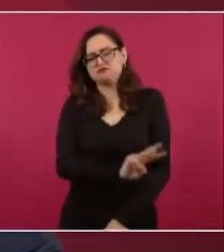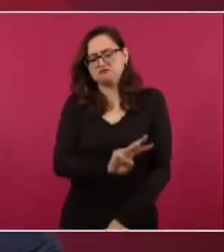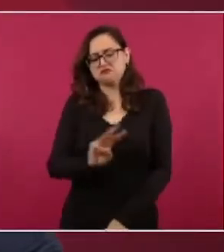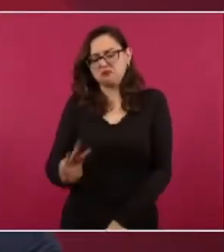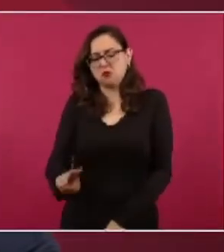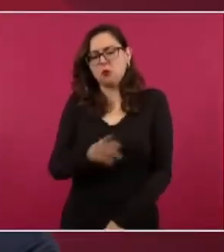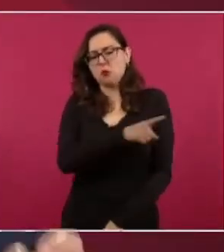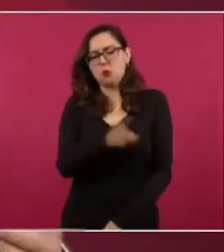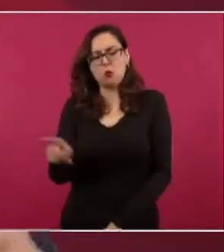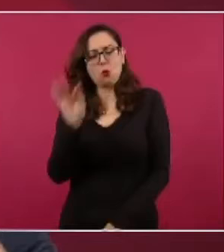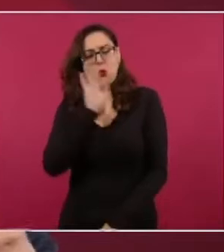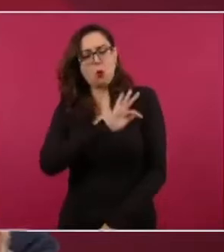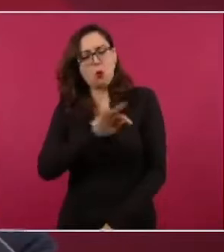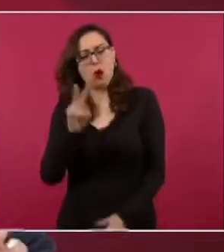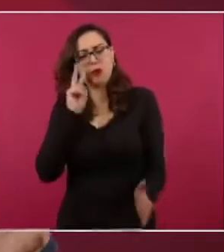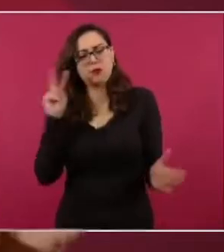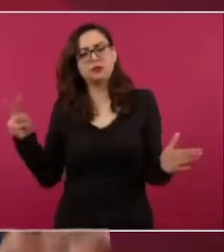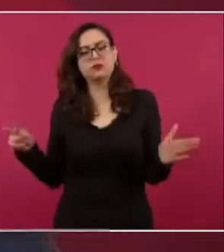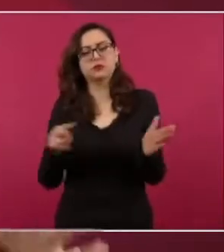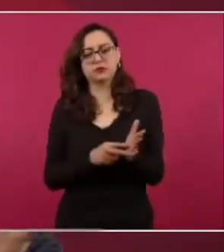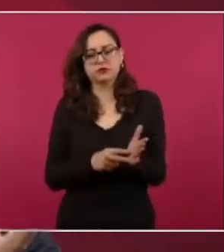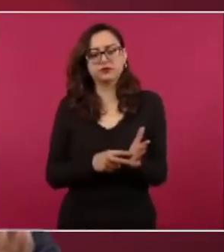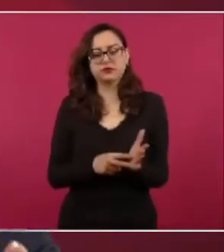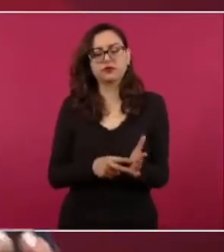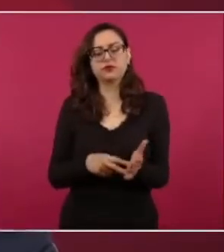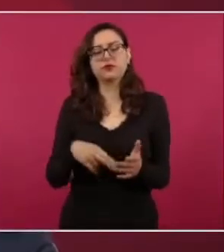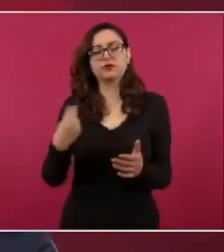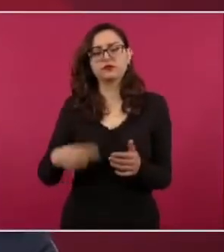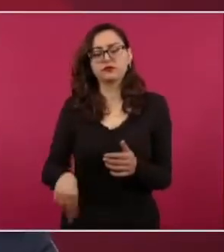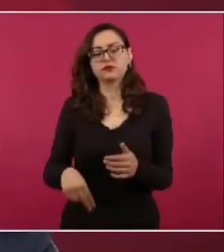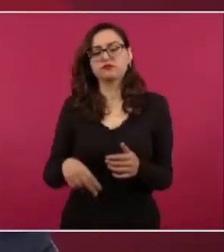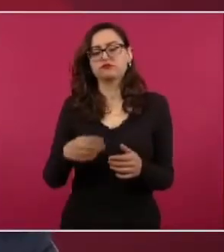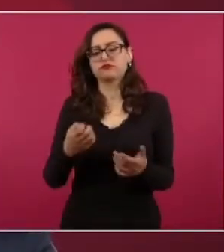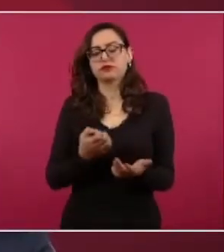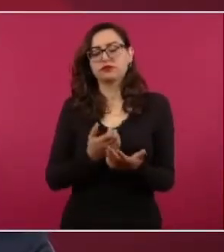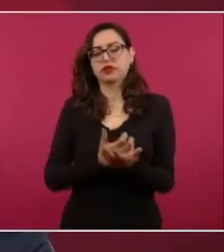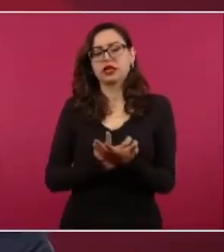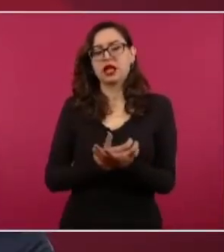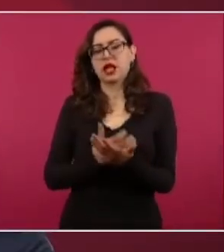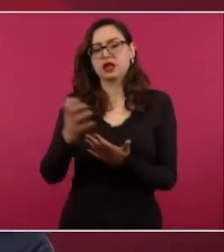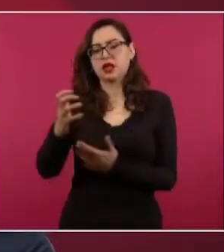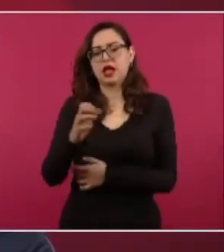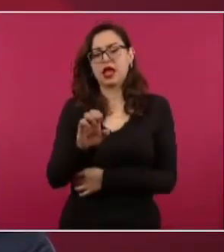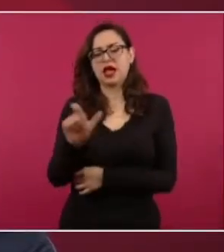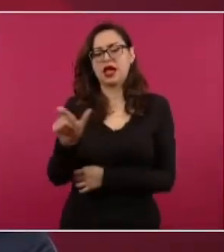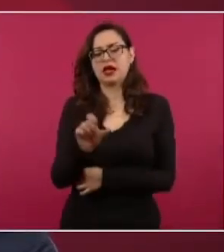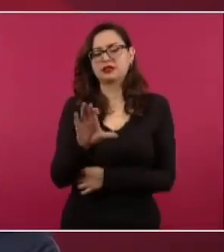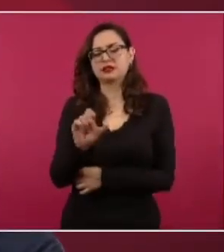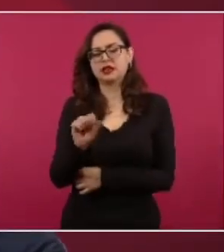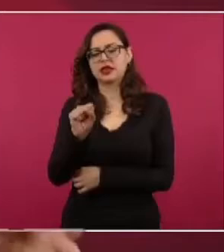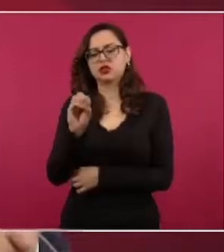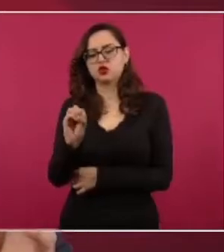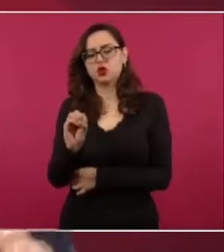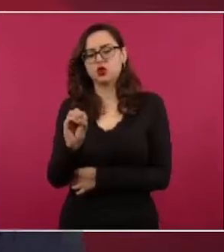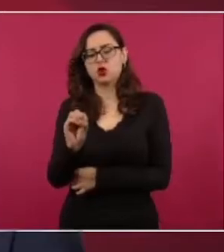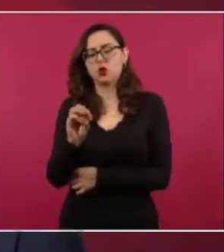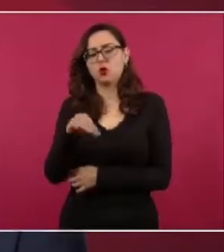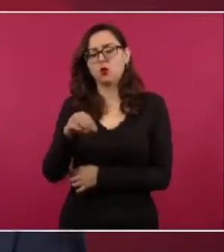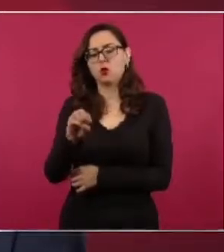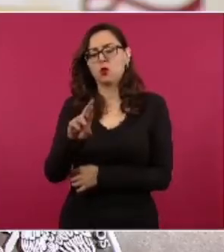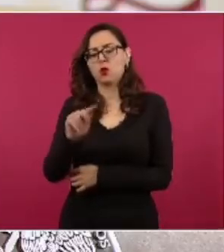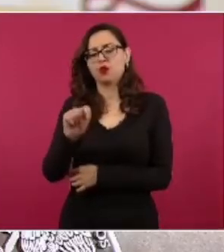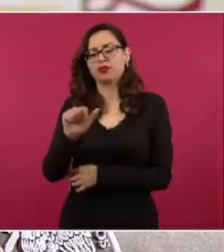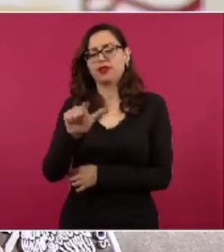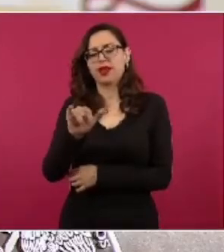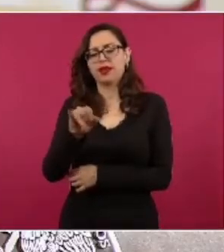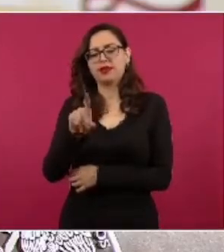coronavirus.gov.mx y se llama Boletín de Exceso de Mortalidad durante la epidemia de COVID. Ahora, lo último que